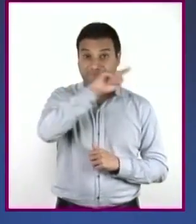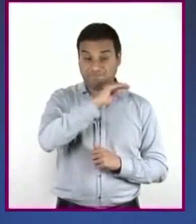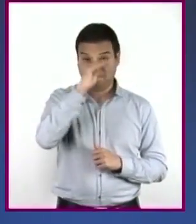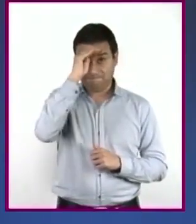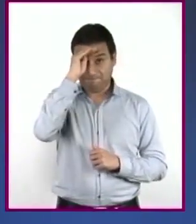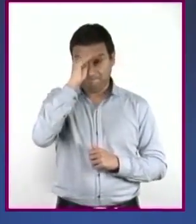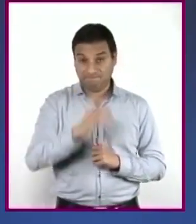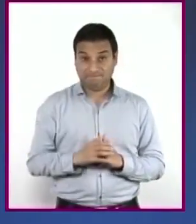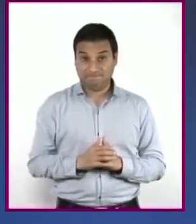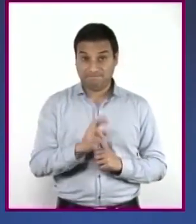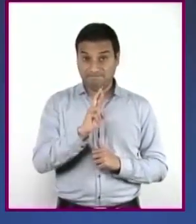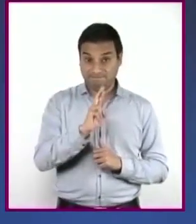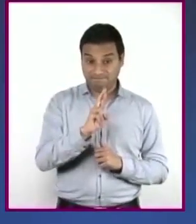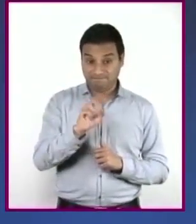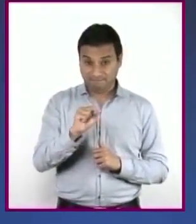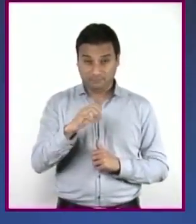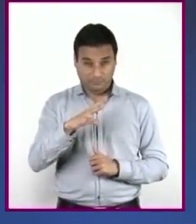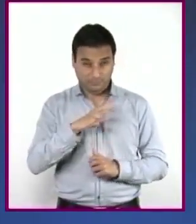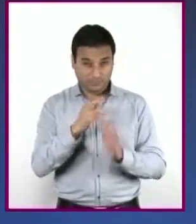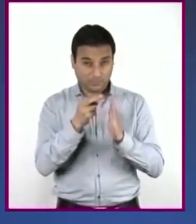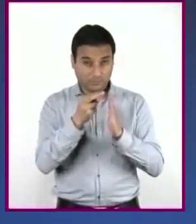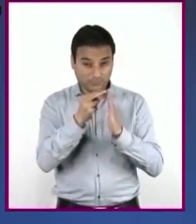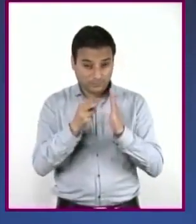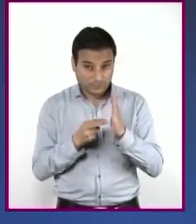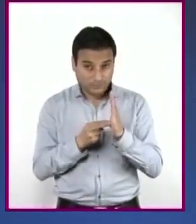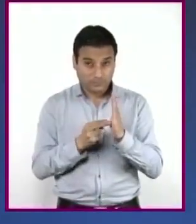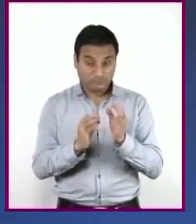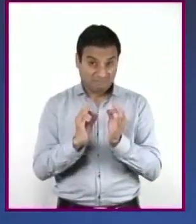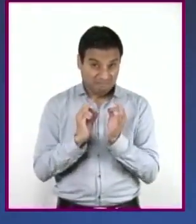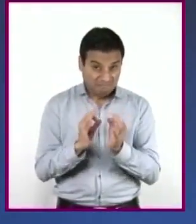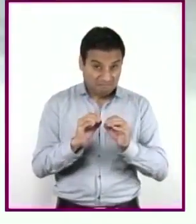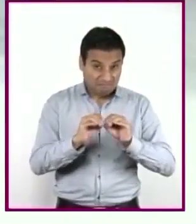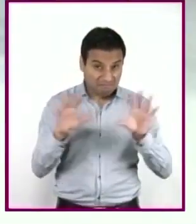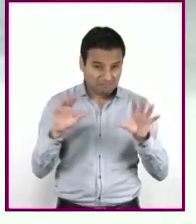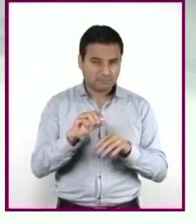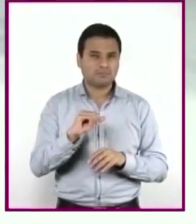sociales tienen reglamentos claros y prudentes con respecto a la violencia?